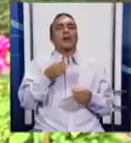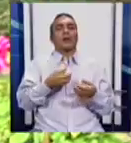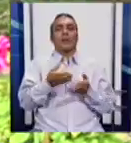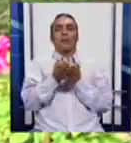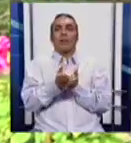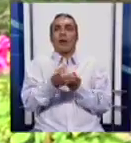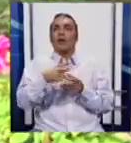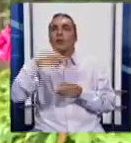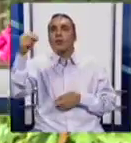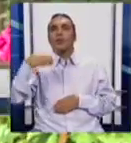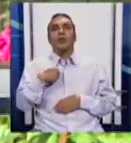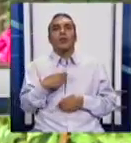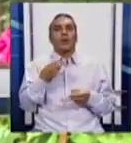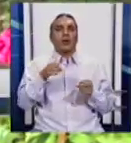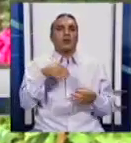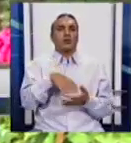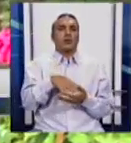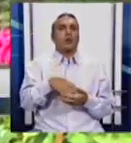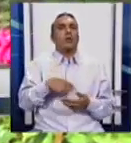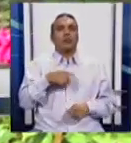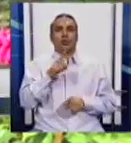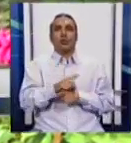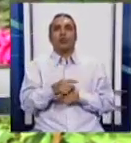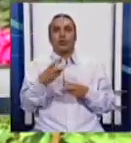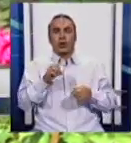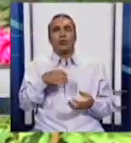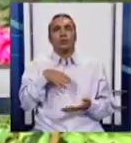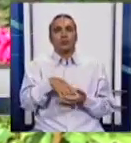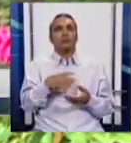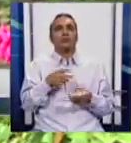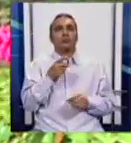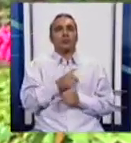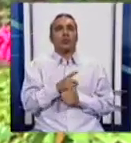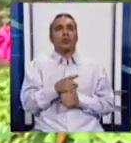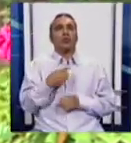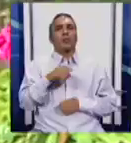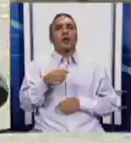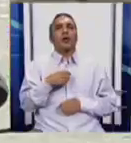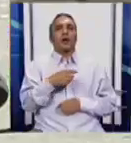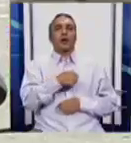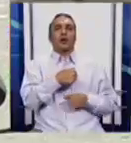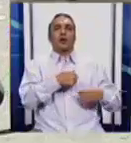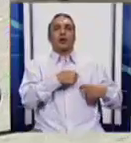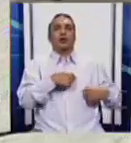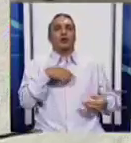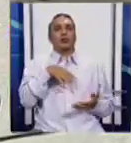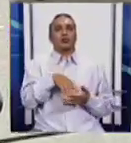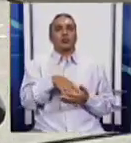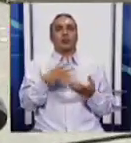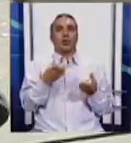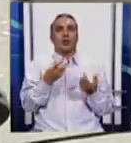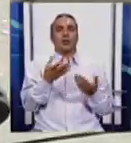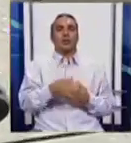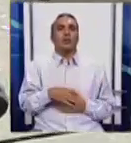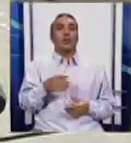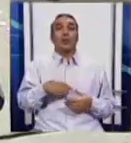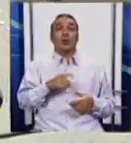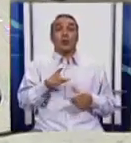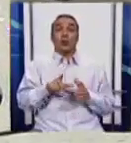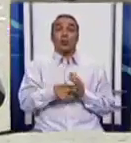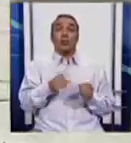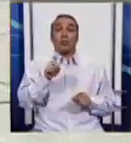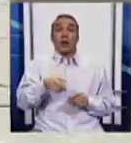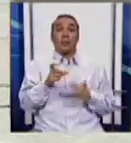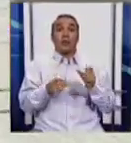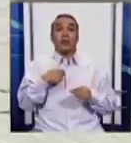a la Universidad Central. A estudiar Medicina, especializarme en Cardiología. Las postulaciones se desarrollarán luego de que miles de